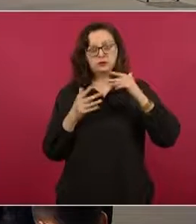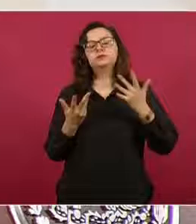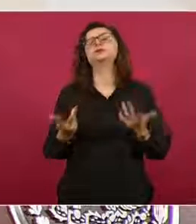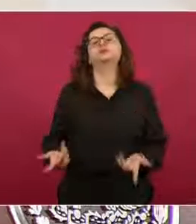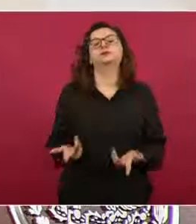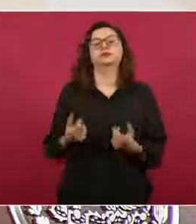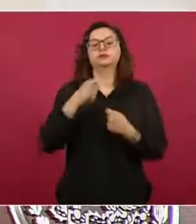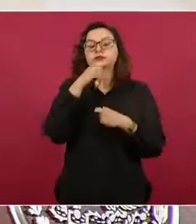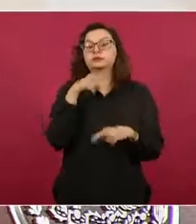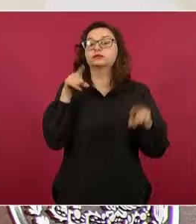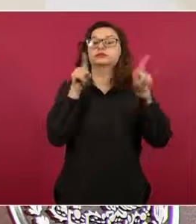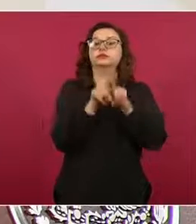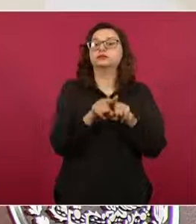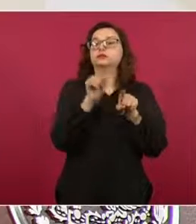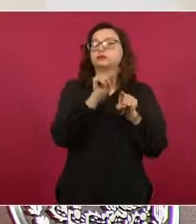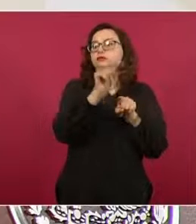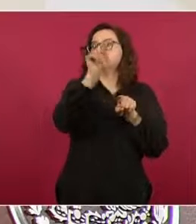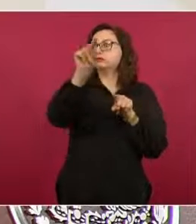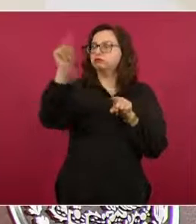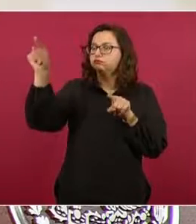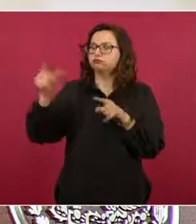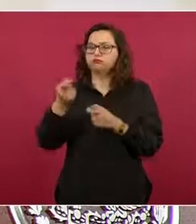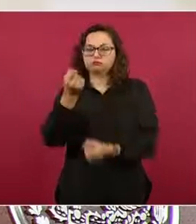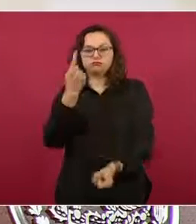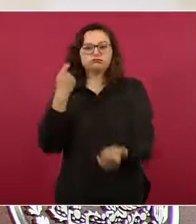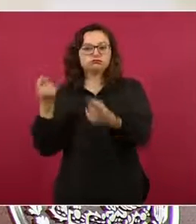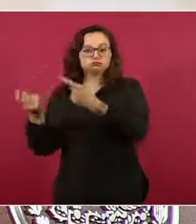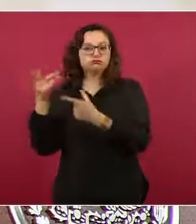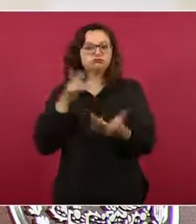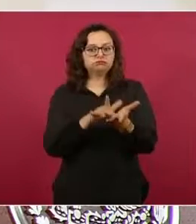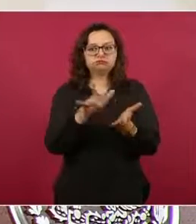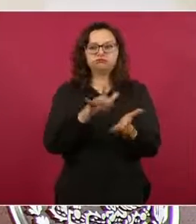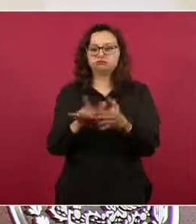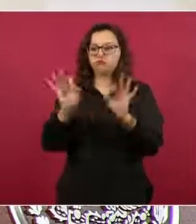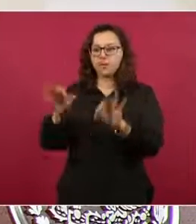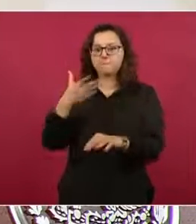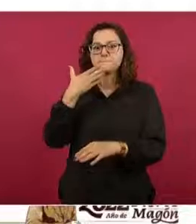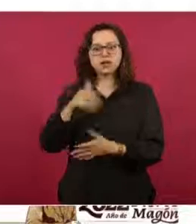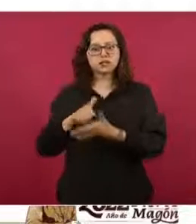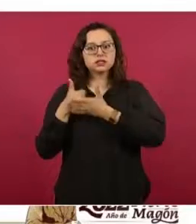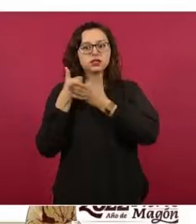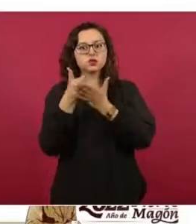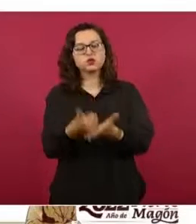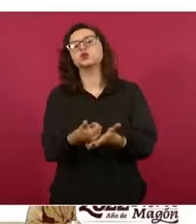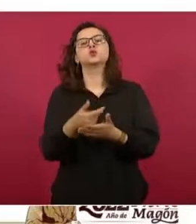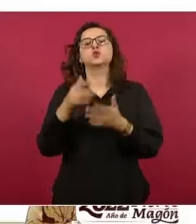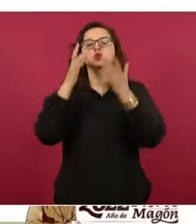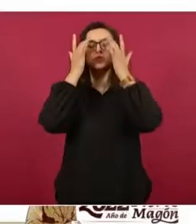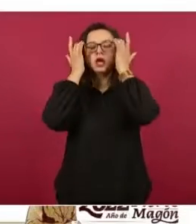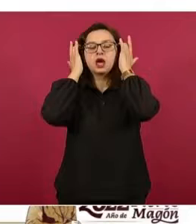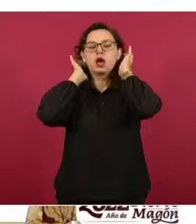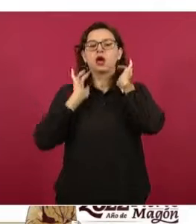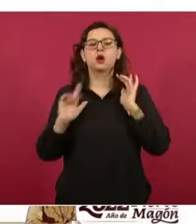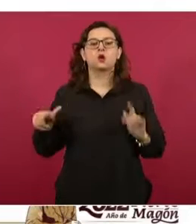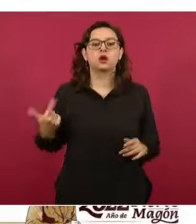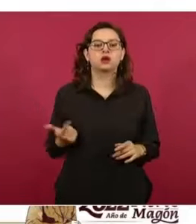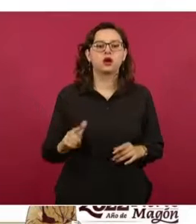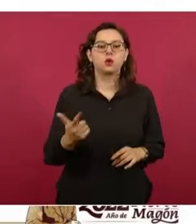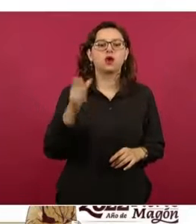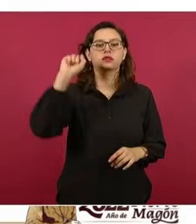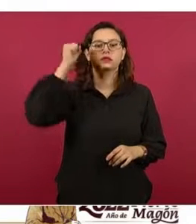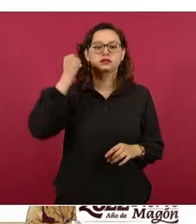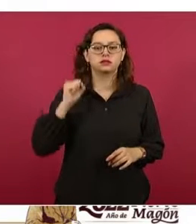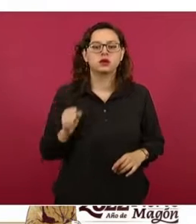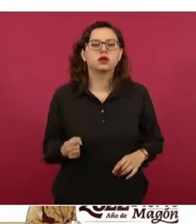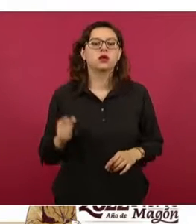de los consumidores en Oaxaca, en México, en el estado de Guanajuato, en Sinaloa, en Nuevo León, en Jalisco, en Coahuila y